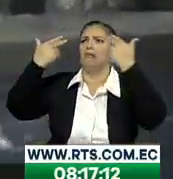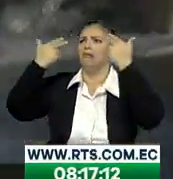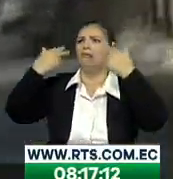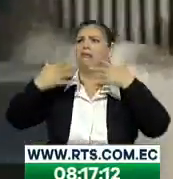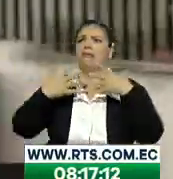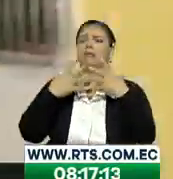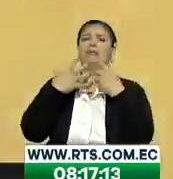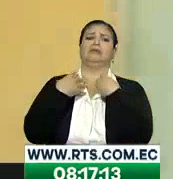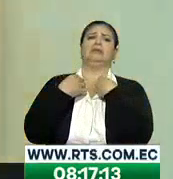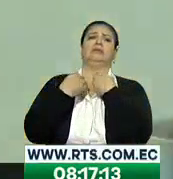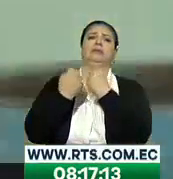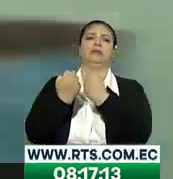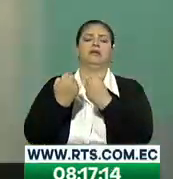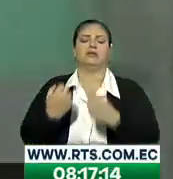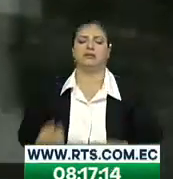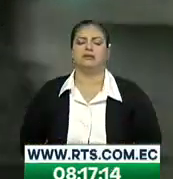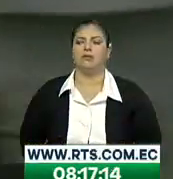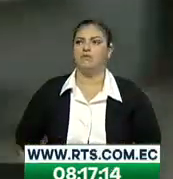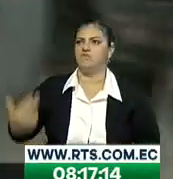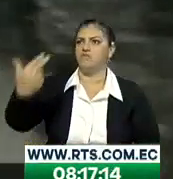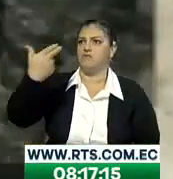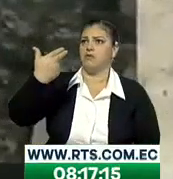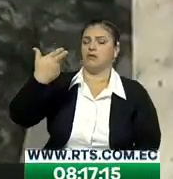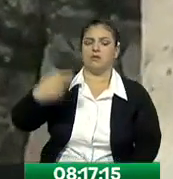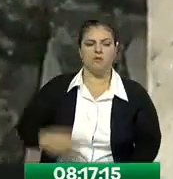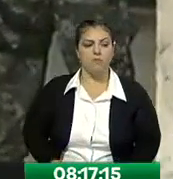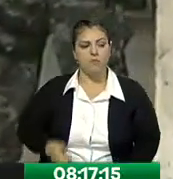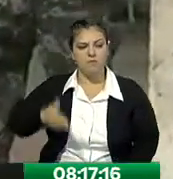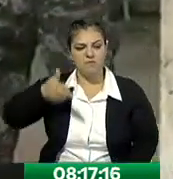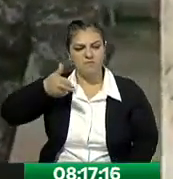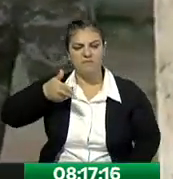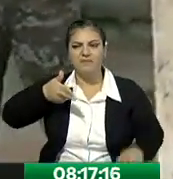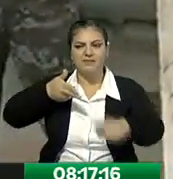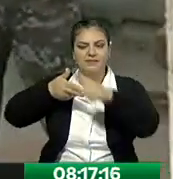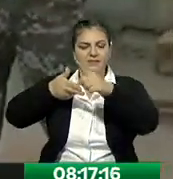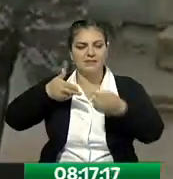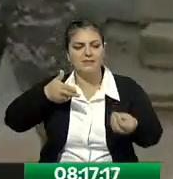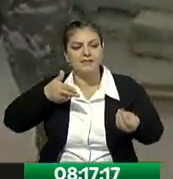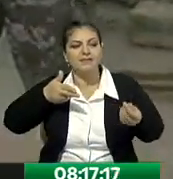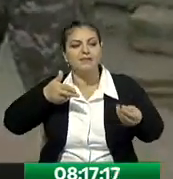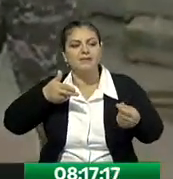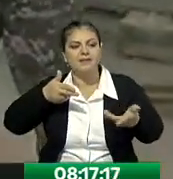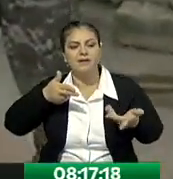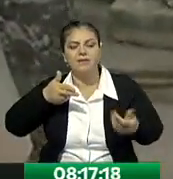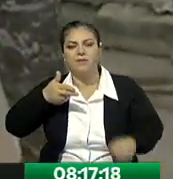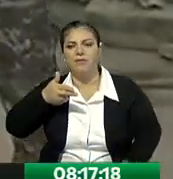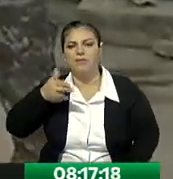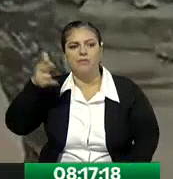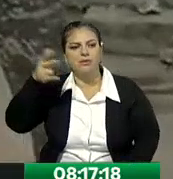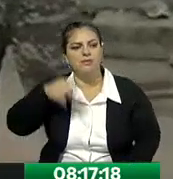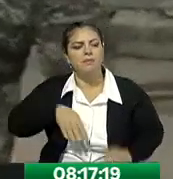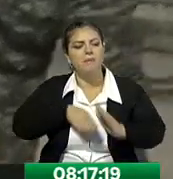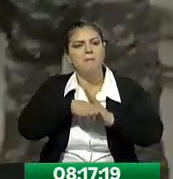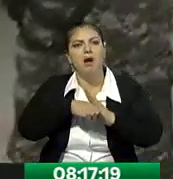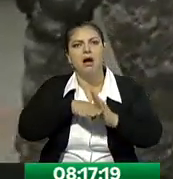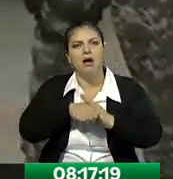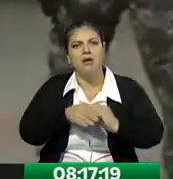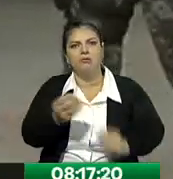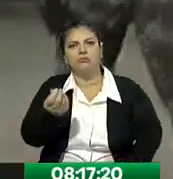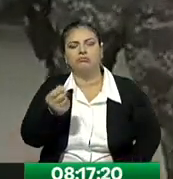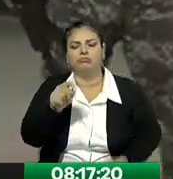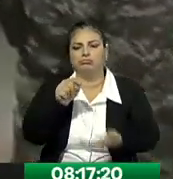muchos de los casos les obligan a sacar dinero a través de las tarjetas tanto de crédito como de